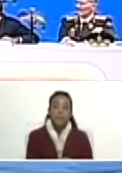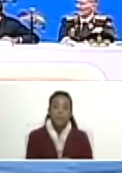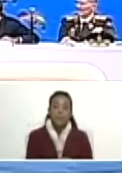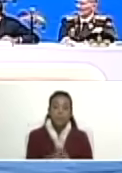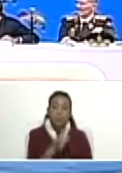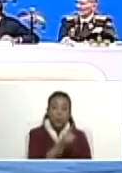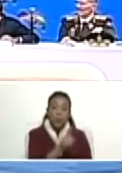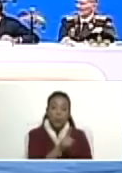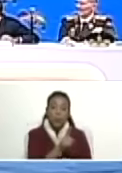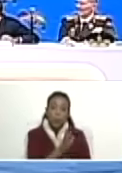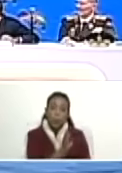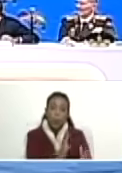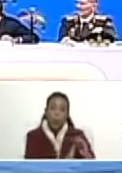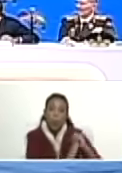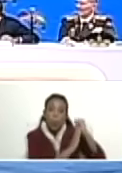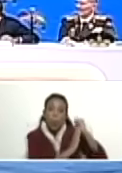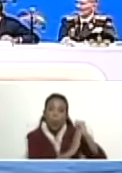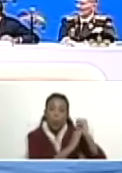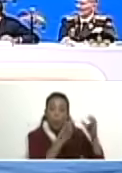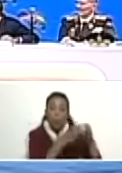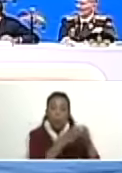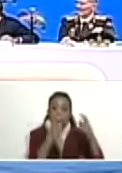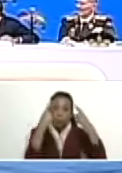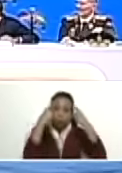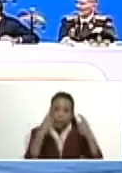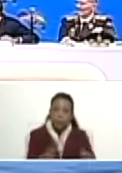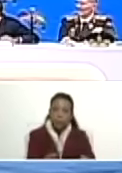Era uno de los que encabezaba, muchos expertos.